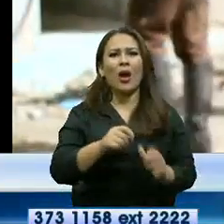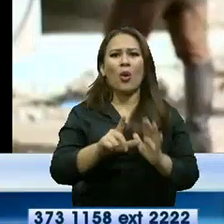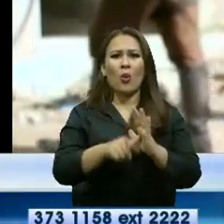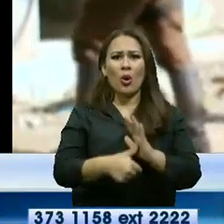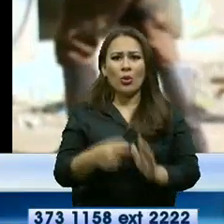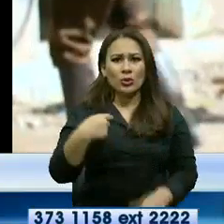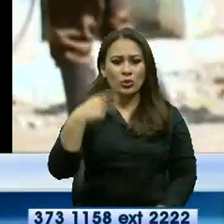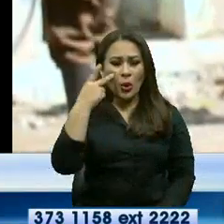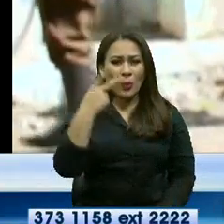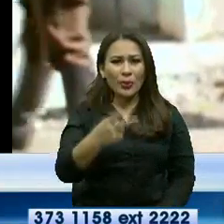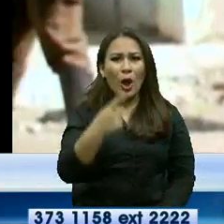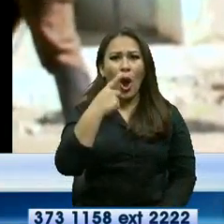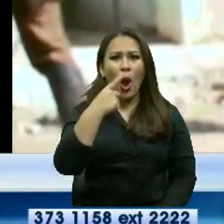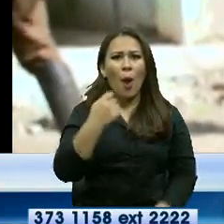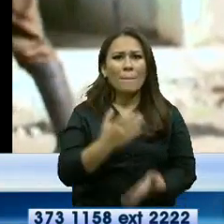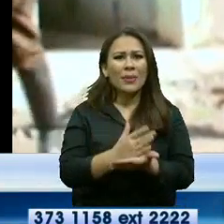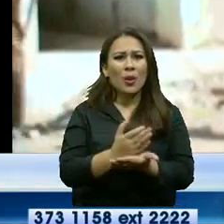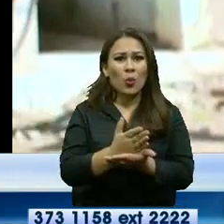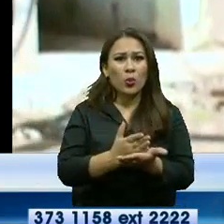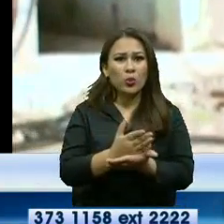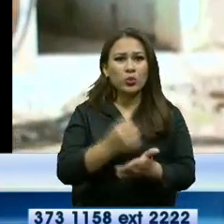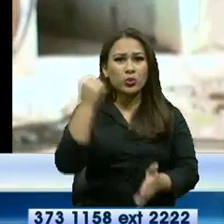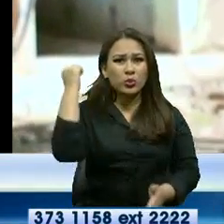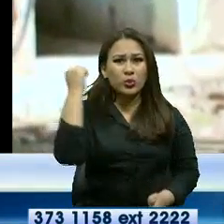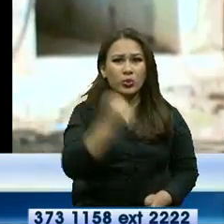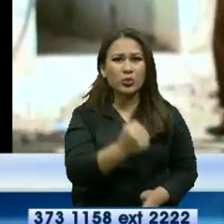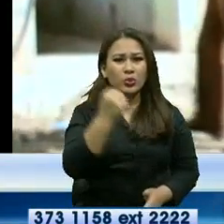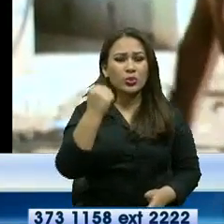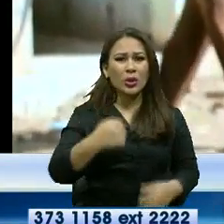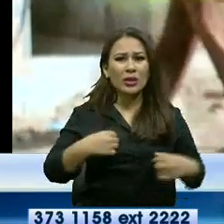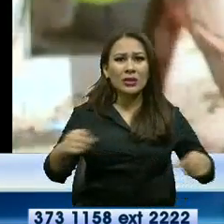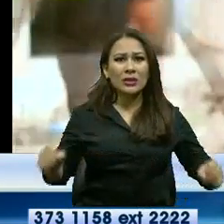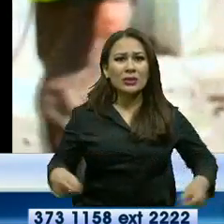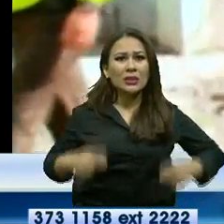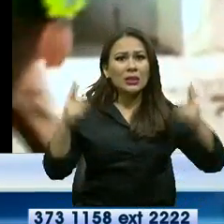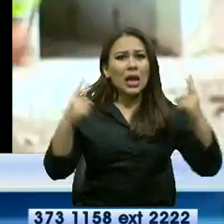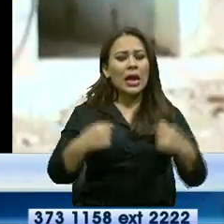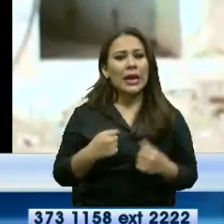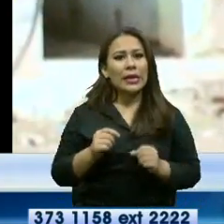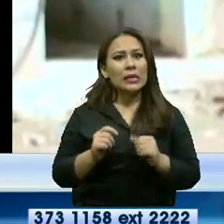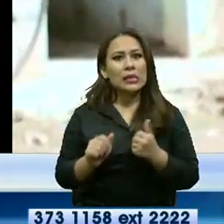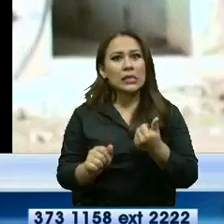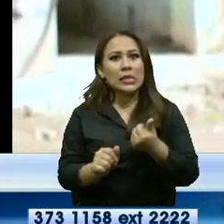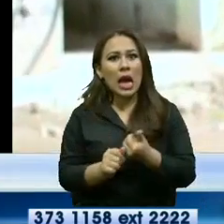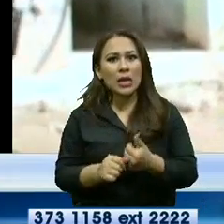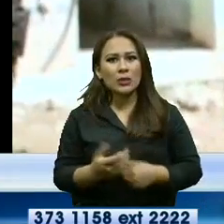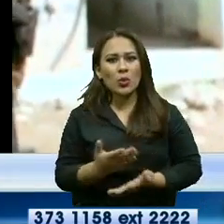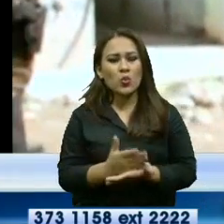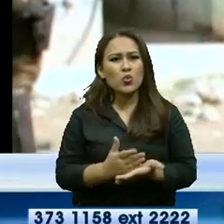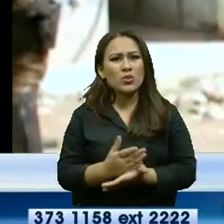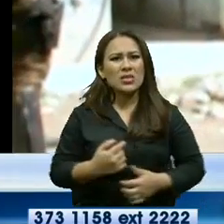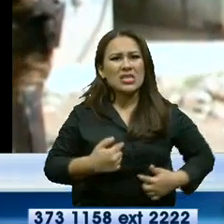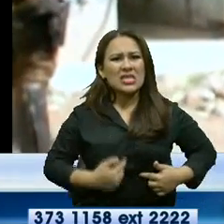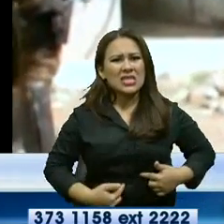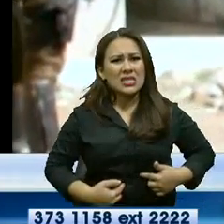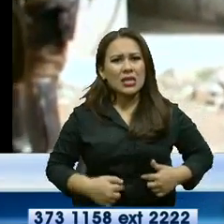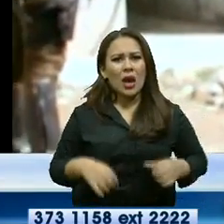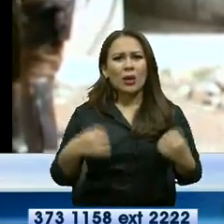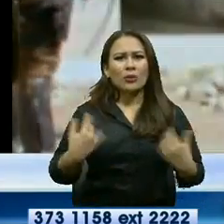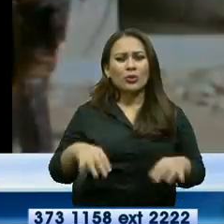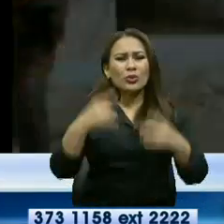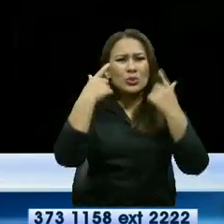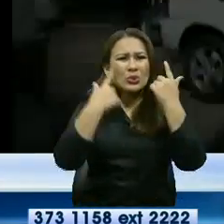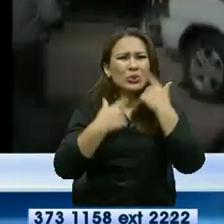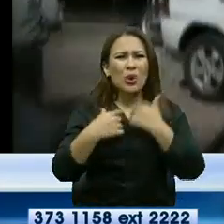de ahí nos levantamos con ella, y le hubiera matado a mi ñaña. Pensé quitar el cuchillo y le boté lejos, y dije que me mete puñetas en la